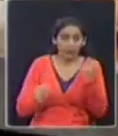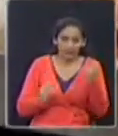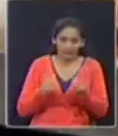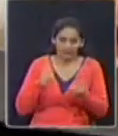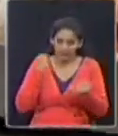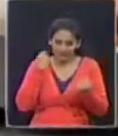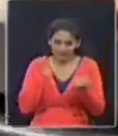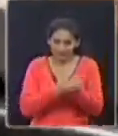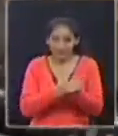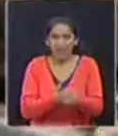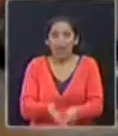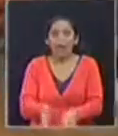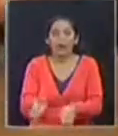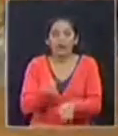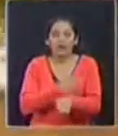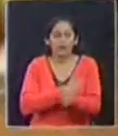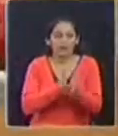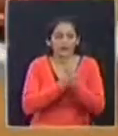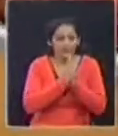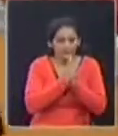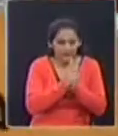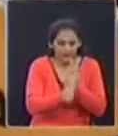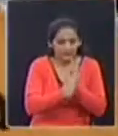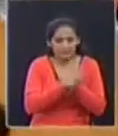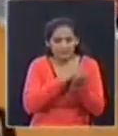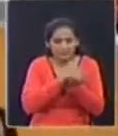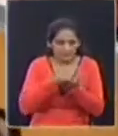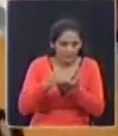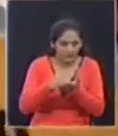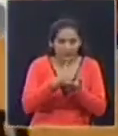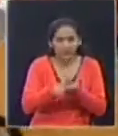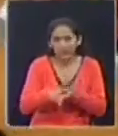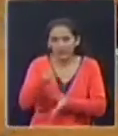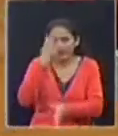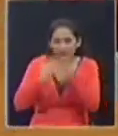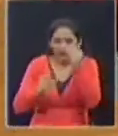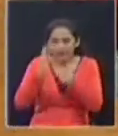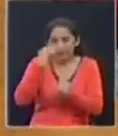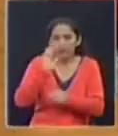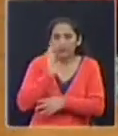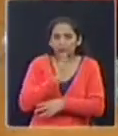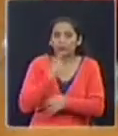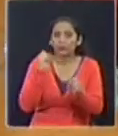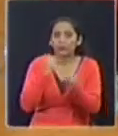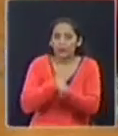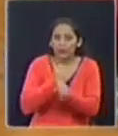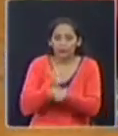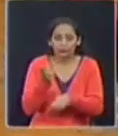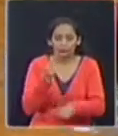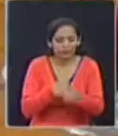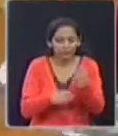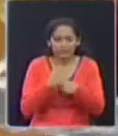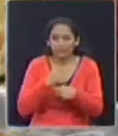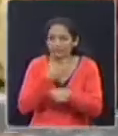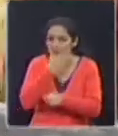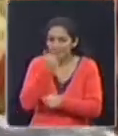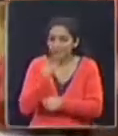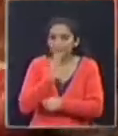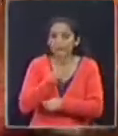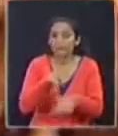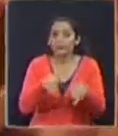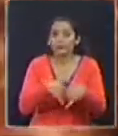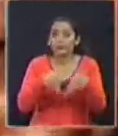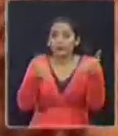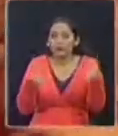qué? Con capacitación, con esta feria, para que ellos incrementen sus ingresos, mejorar sus locales y que ellos